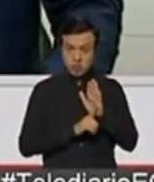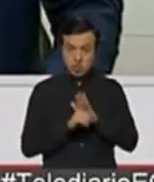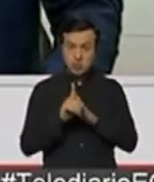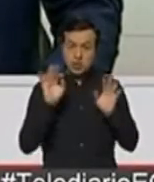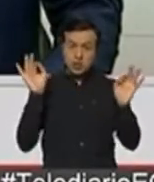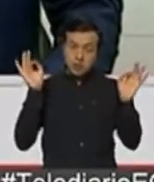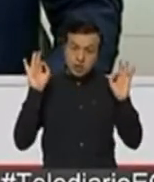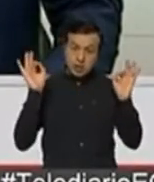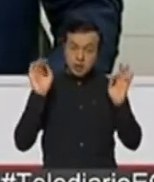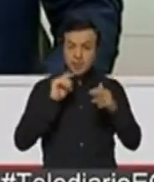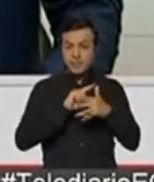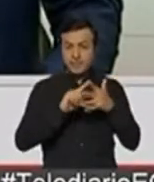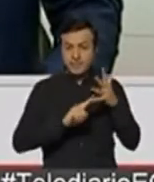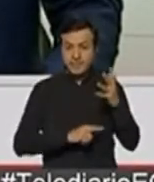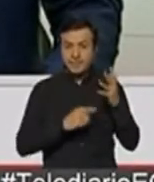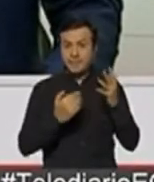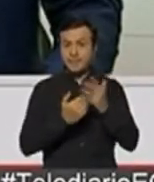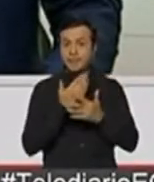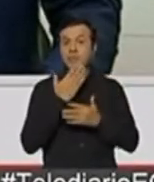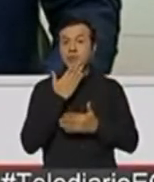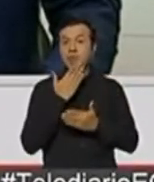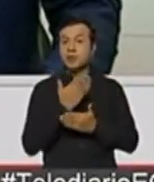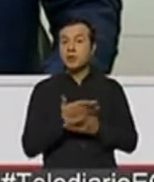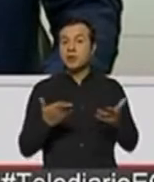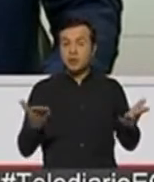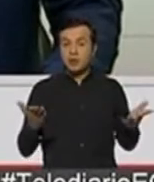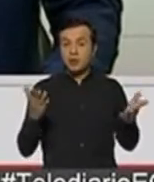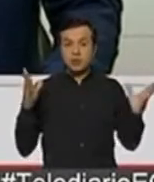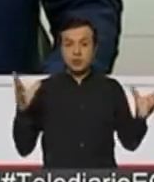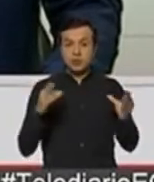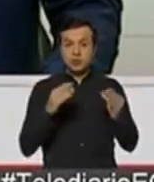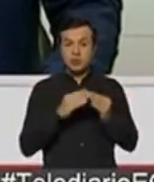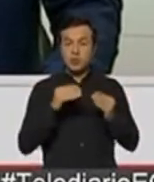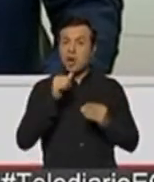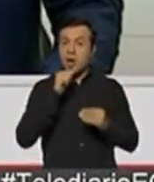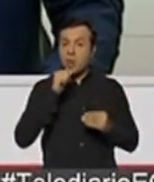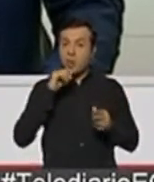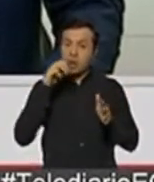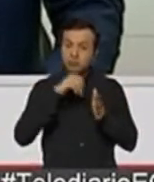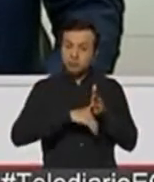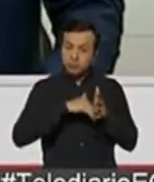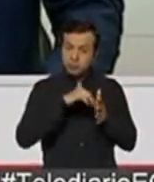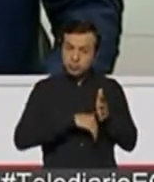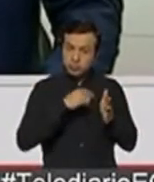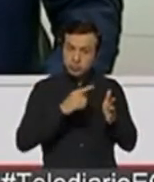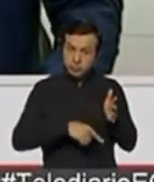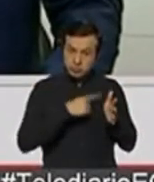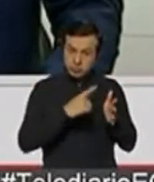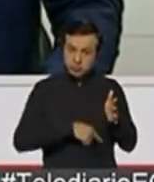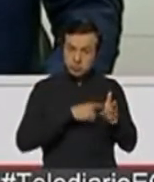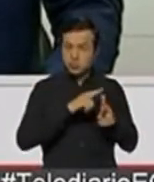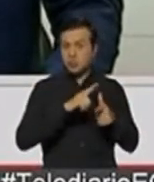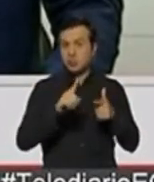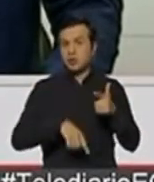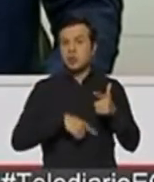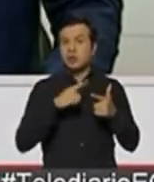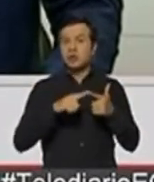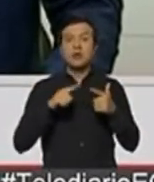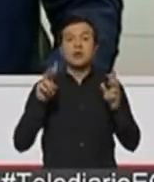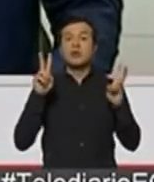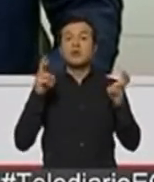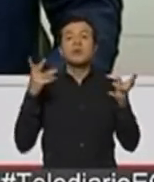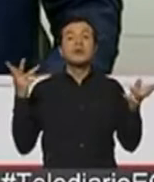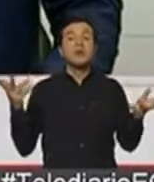energía renovable a través del sistema hidroeléctrico, todo lo que tiene que ver con